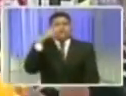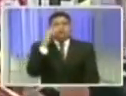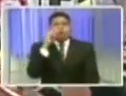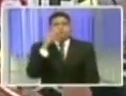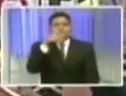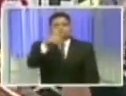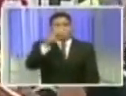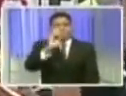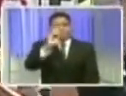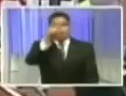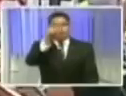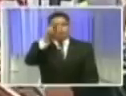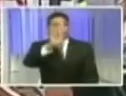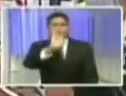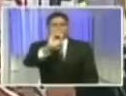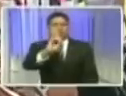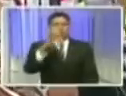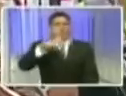Potro?